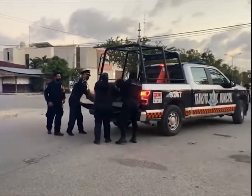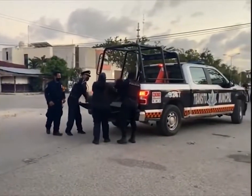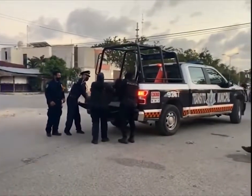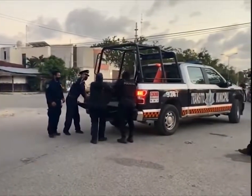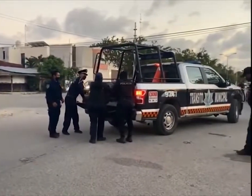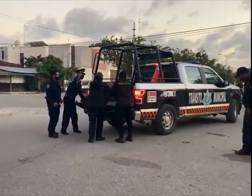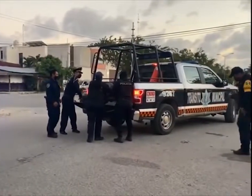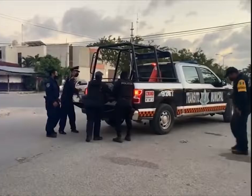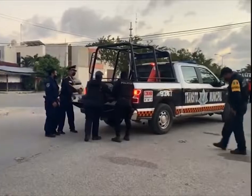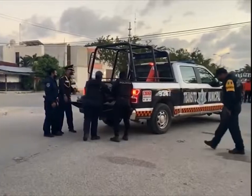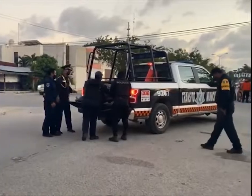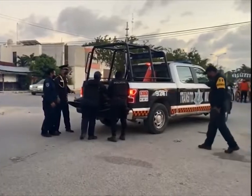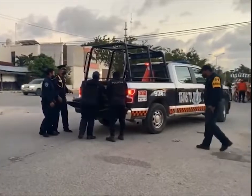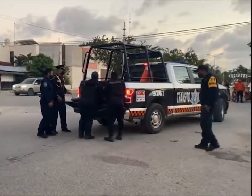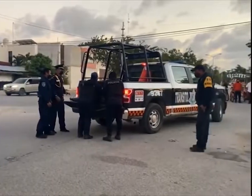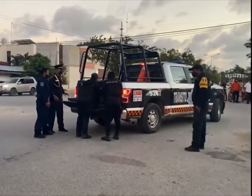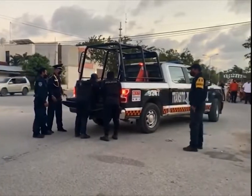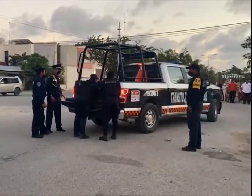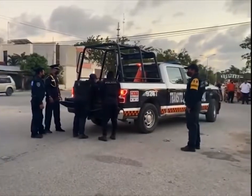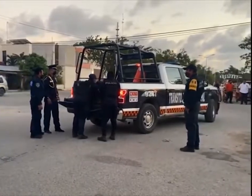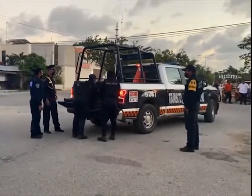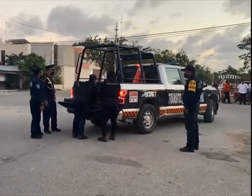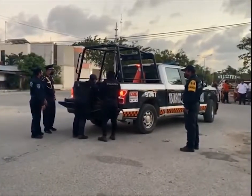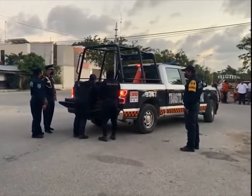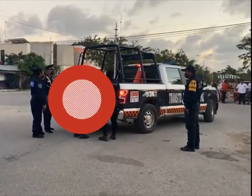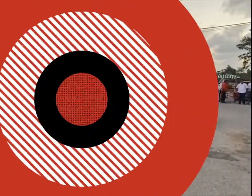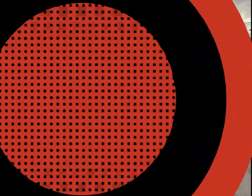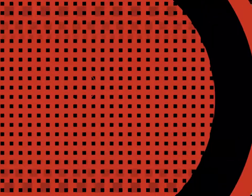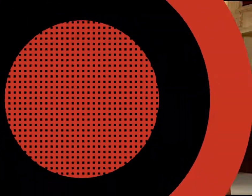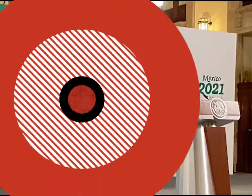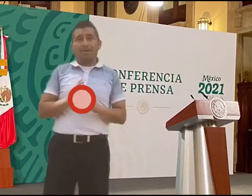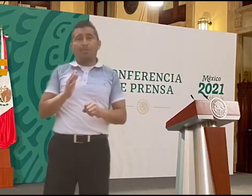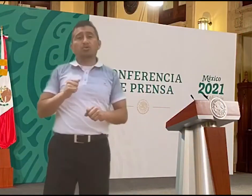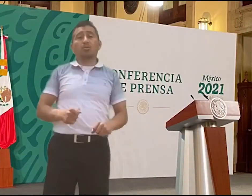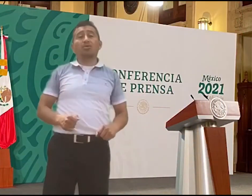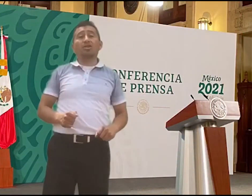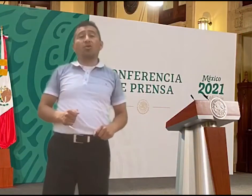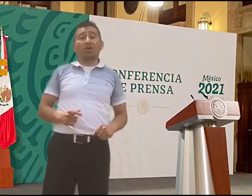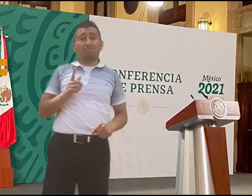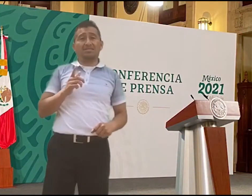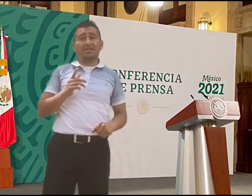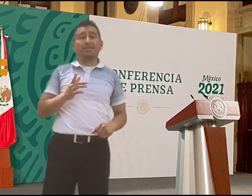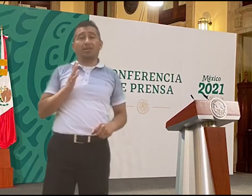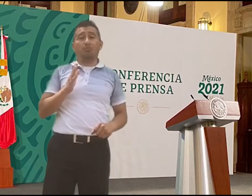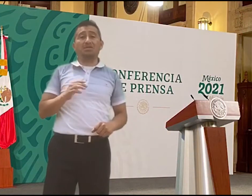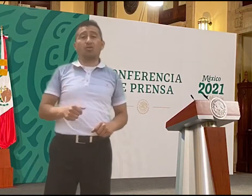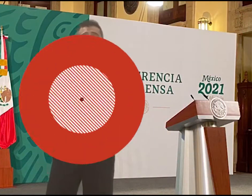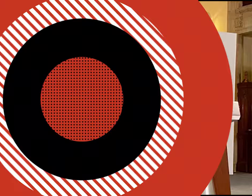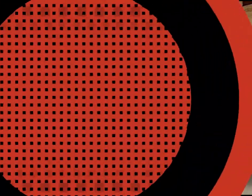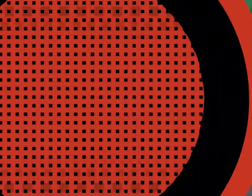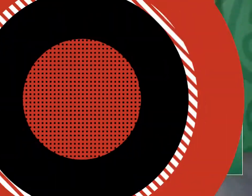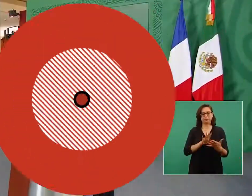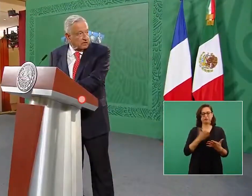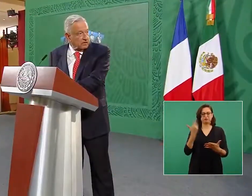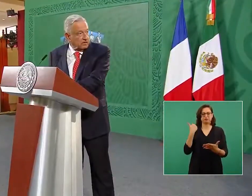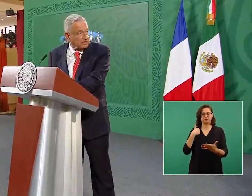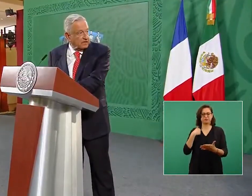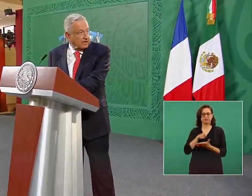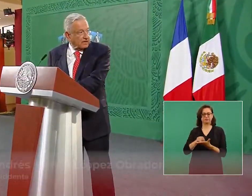salvadoreña, allá en Tulum, Quintana Roo. En este caso dijo no habrá impunidad. Veamos cómo lo dijo el presidente López Obrador.